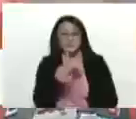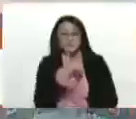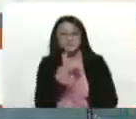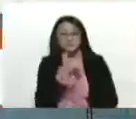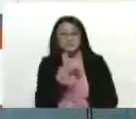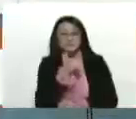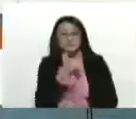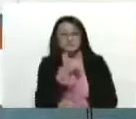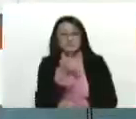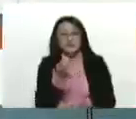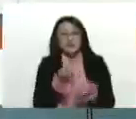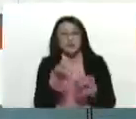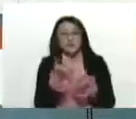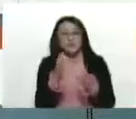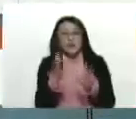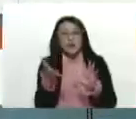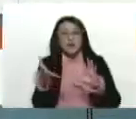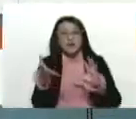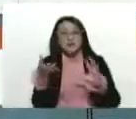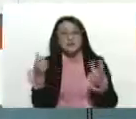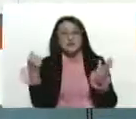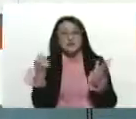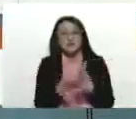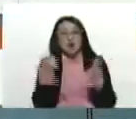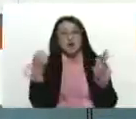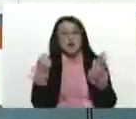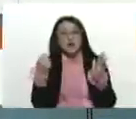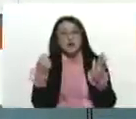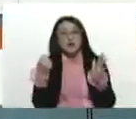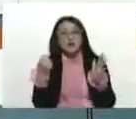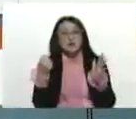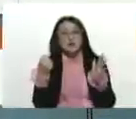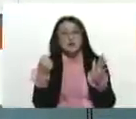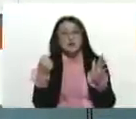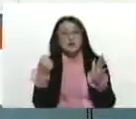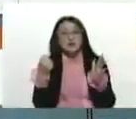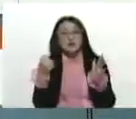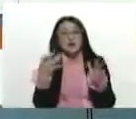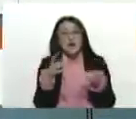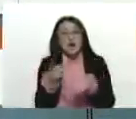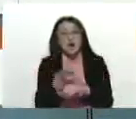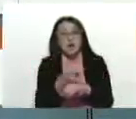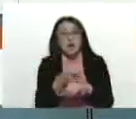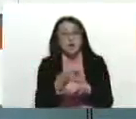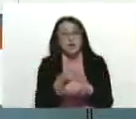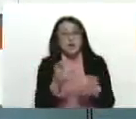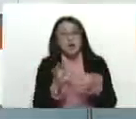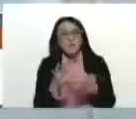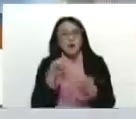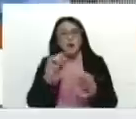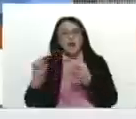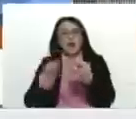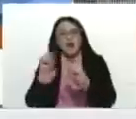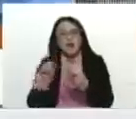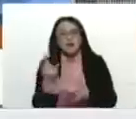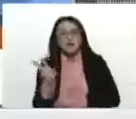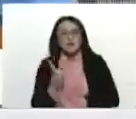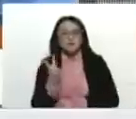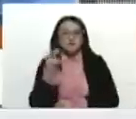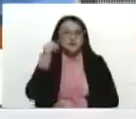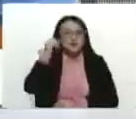lo que llamamos los economistas un shock un choque de esa naturaleza por ahí hay gobiernos supuestamente amigos que critican a Venezuela